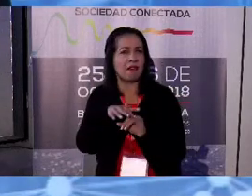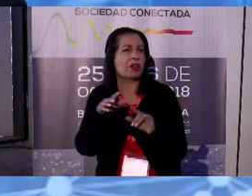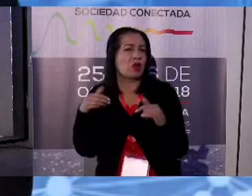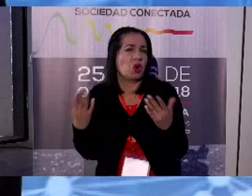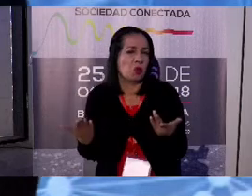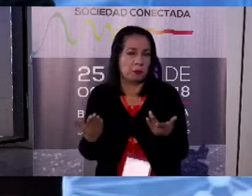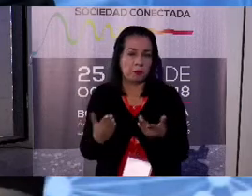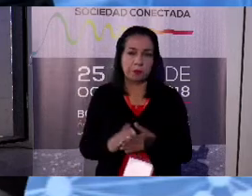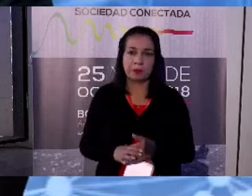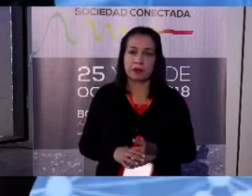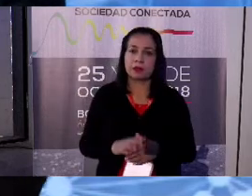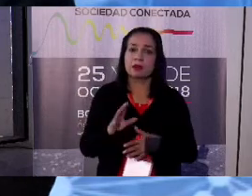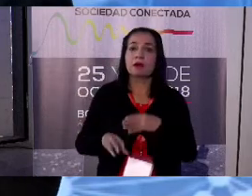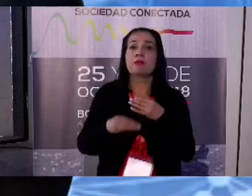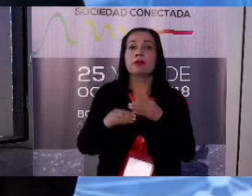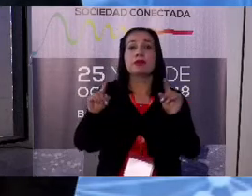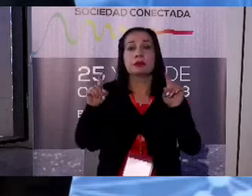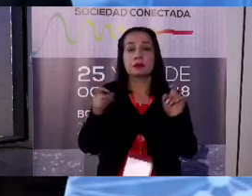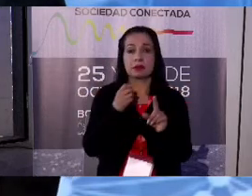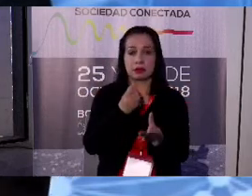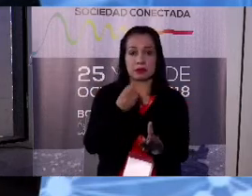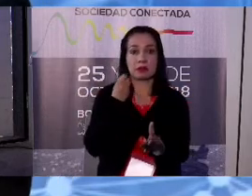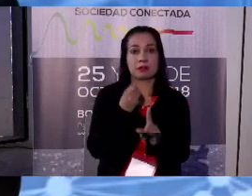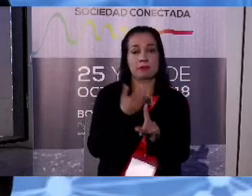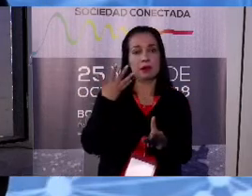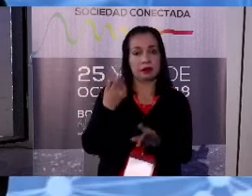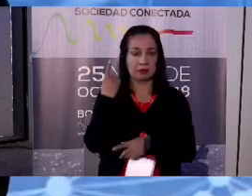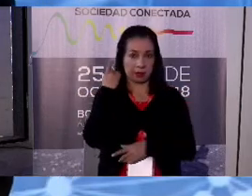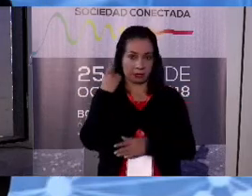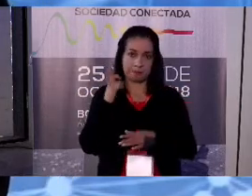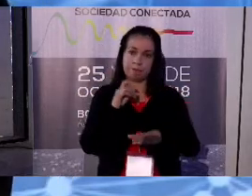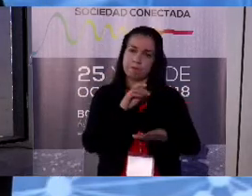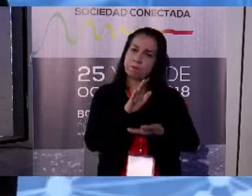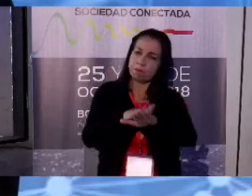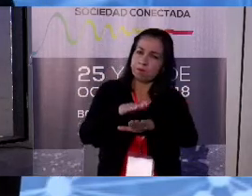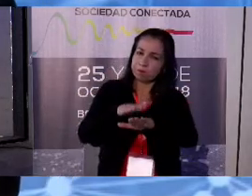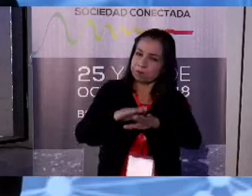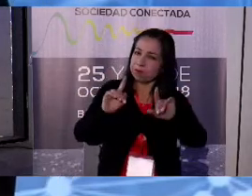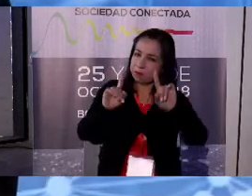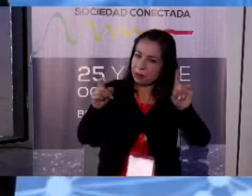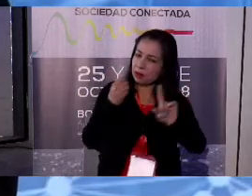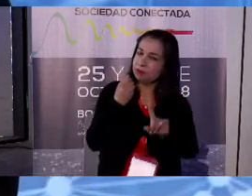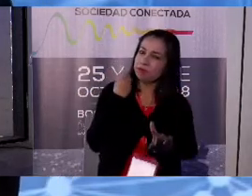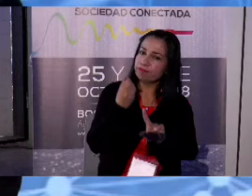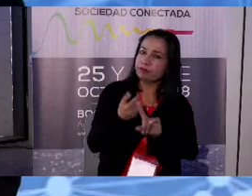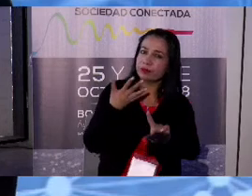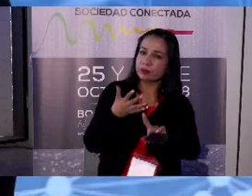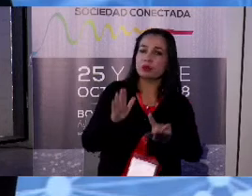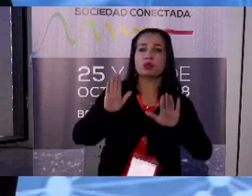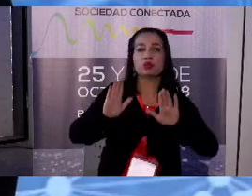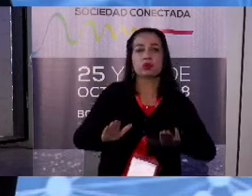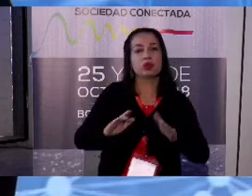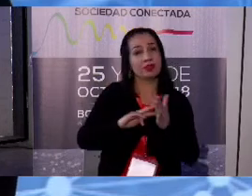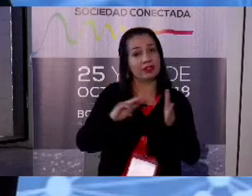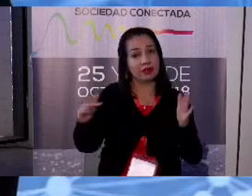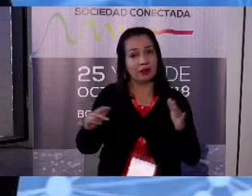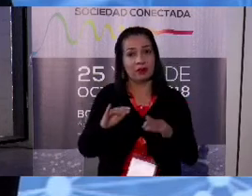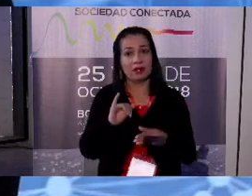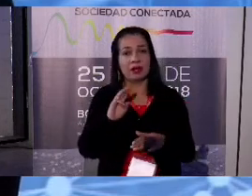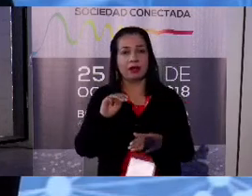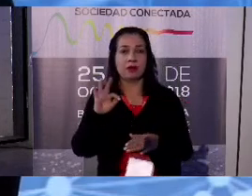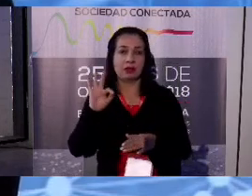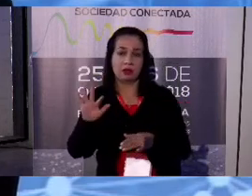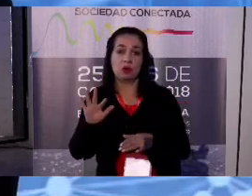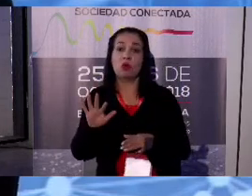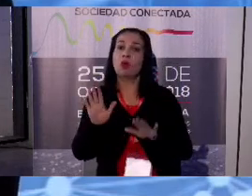poco en el tema del impacto ayer también se tocó un poco pero las tecnologías imt como como un sector tienen eh tienen